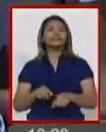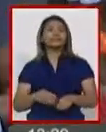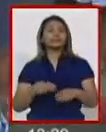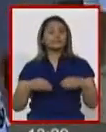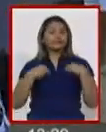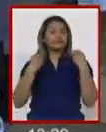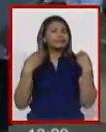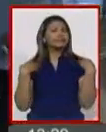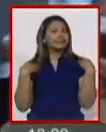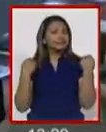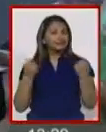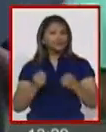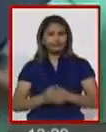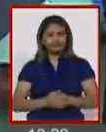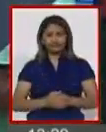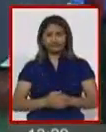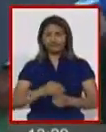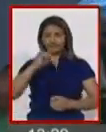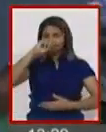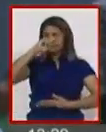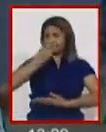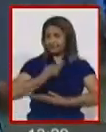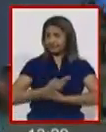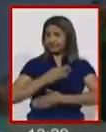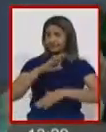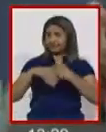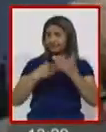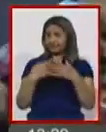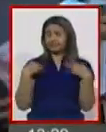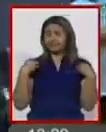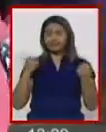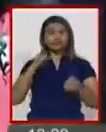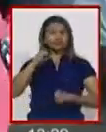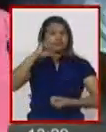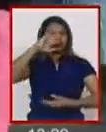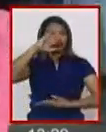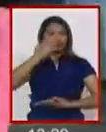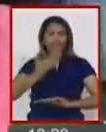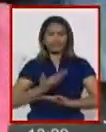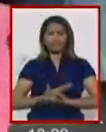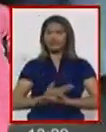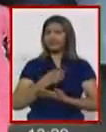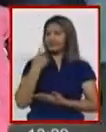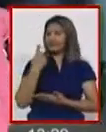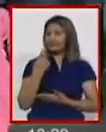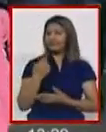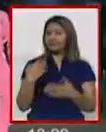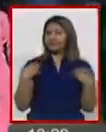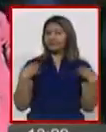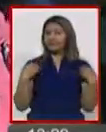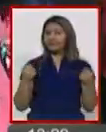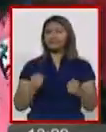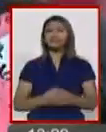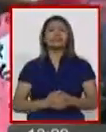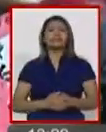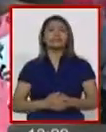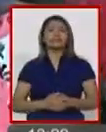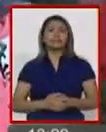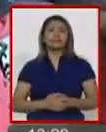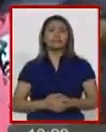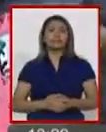lo que nos tiene bien y que mis nietos están todos sanos y mis hijos. Que siempre nos tenga sanos, que nos